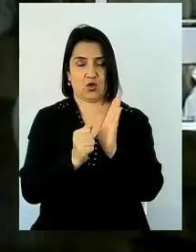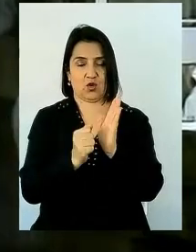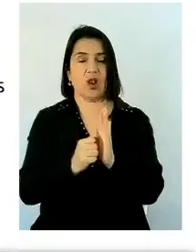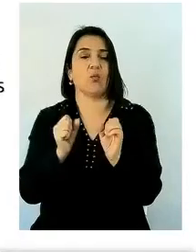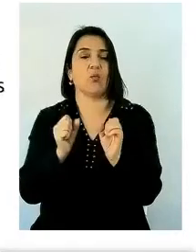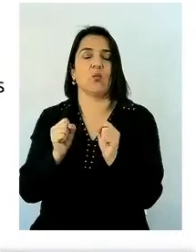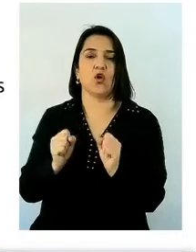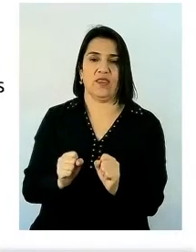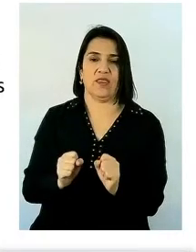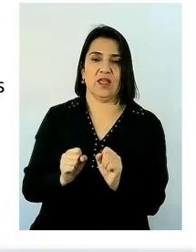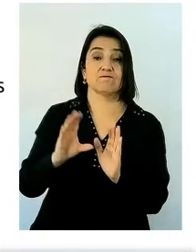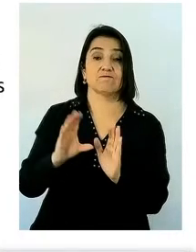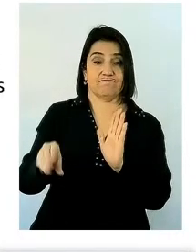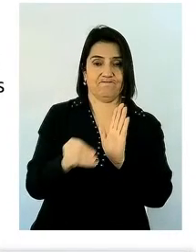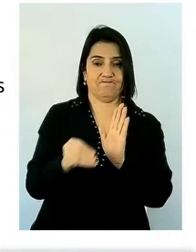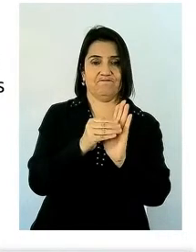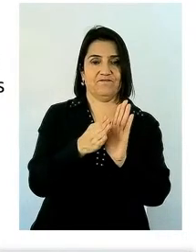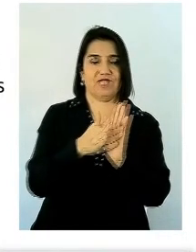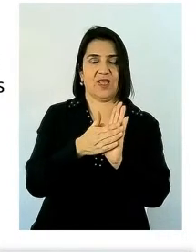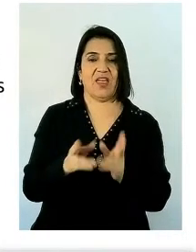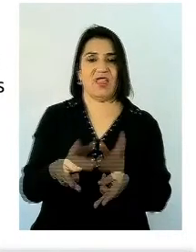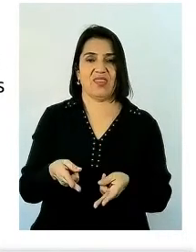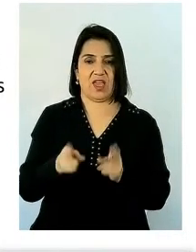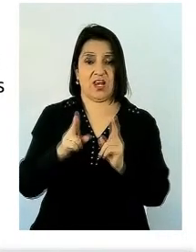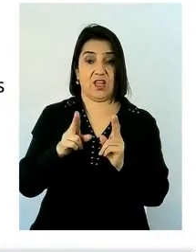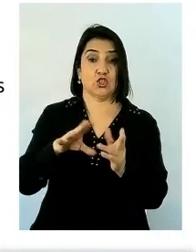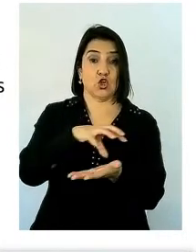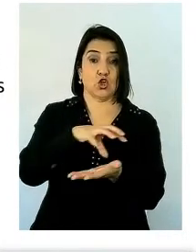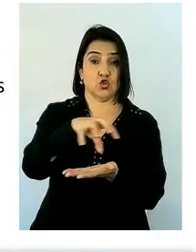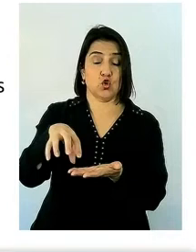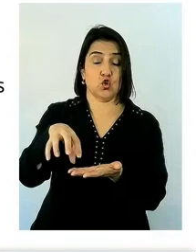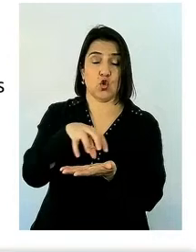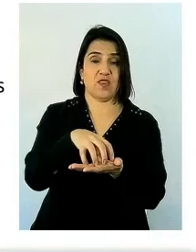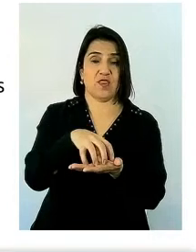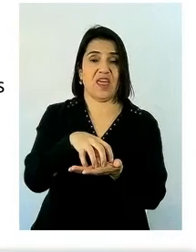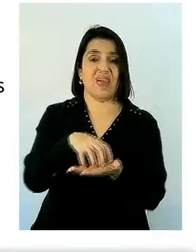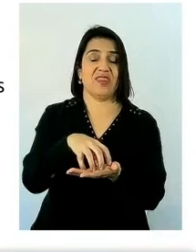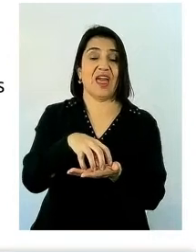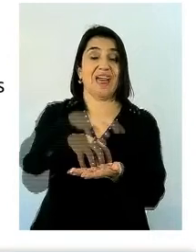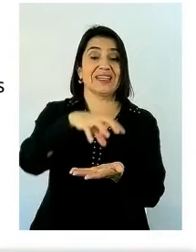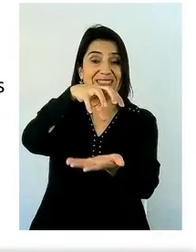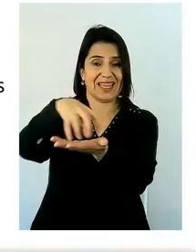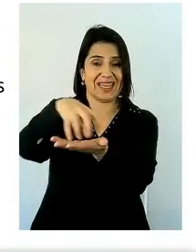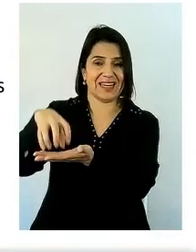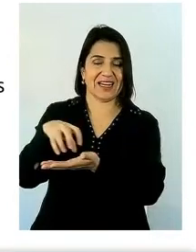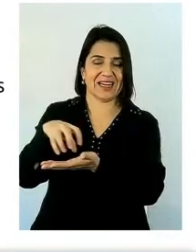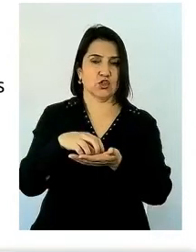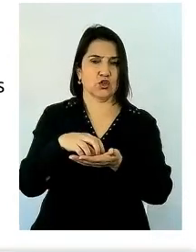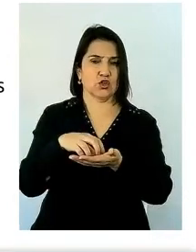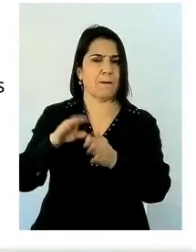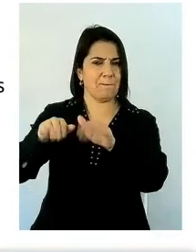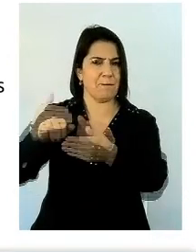el derecho de la ciudad-territorio, que quedó del proceso también anterior, y